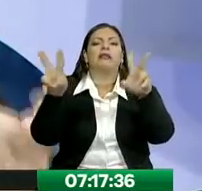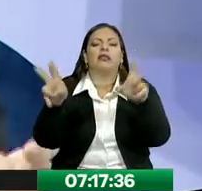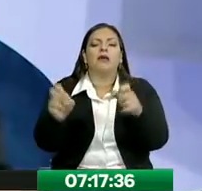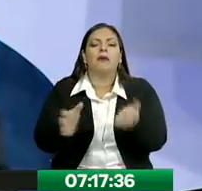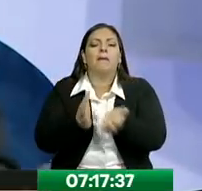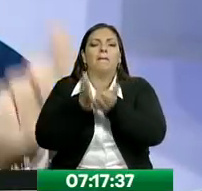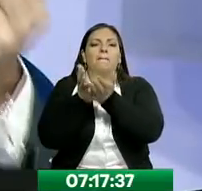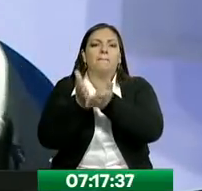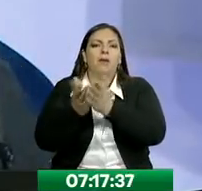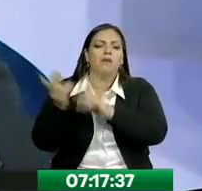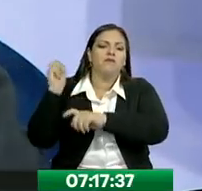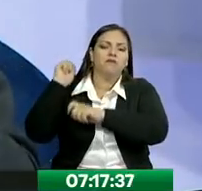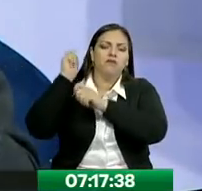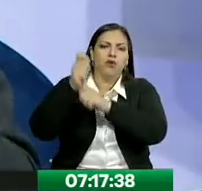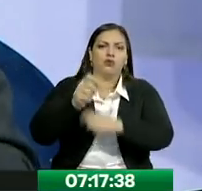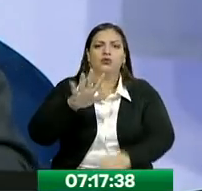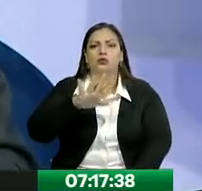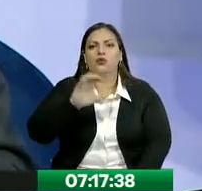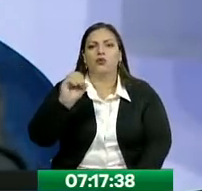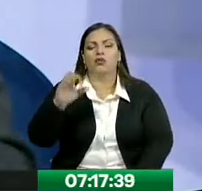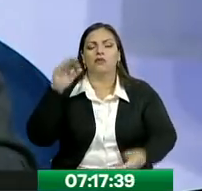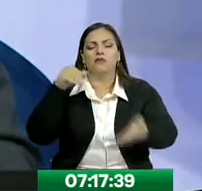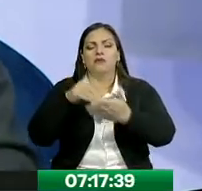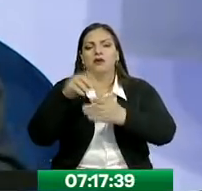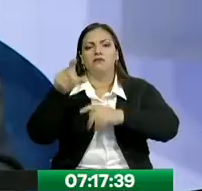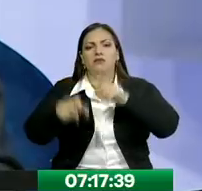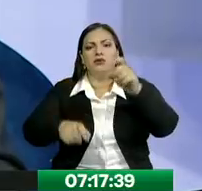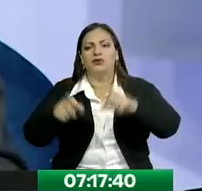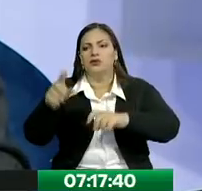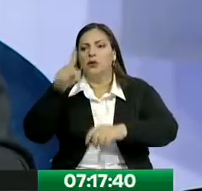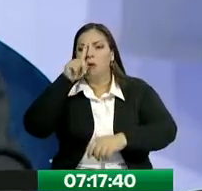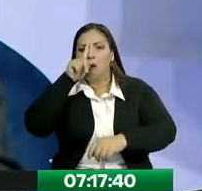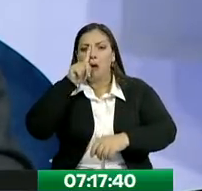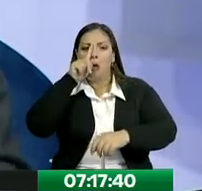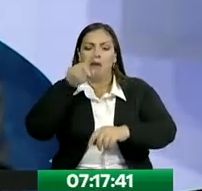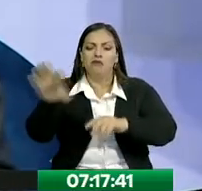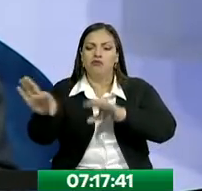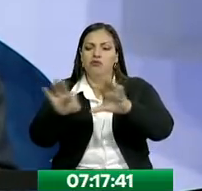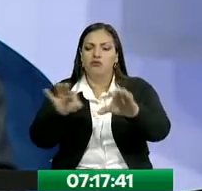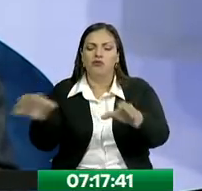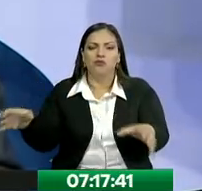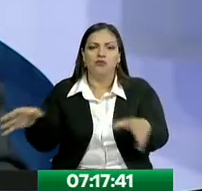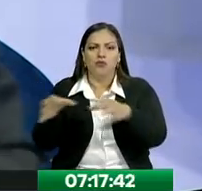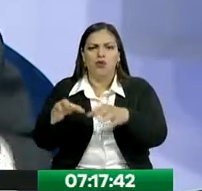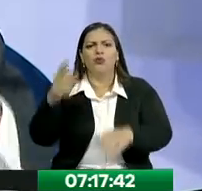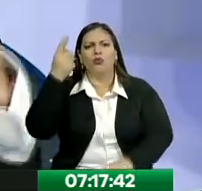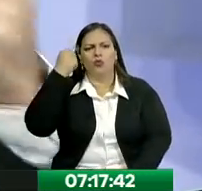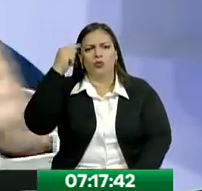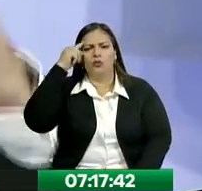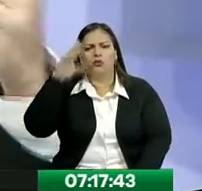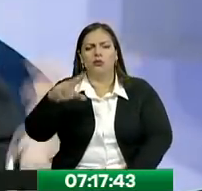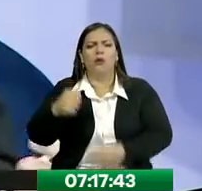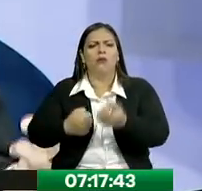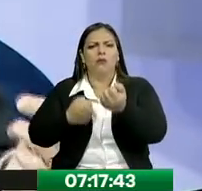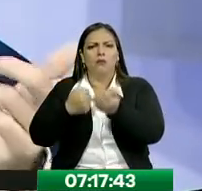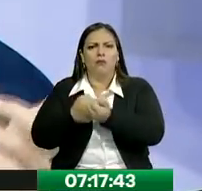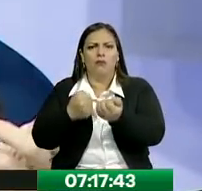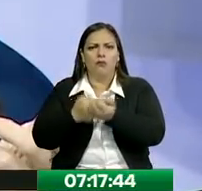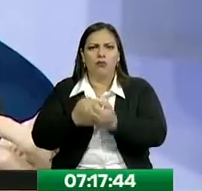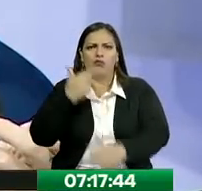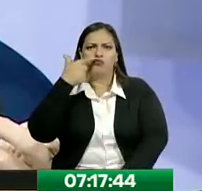no solamente eso, por cada dólar que reciben subsidio a combustible, produce 11